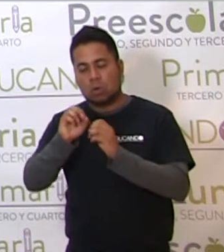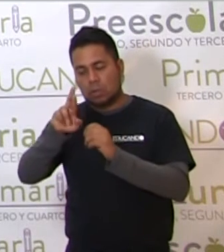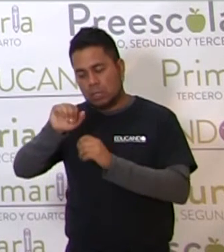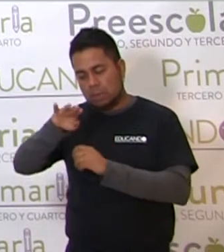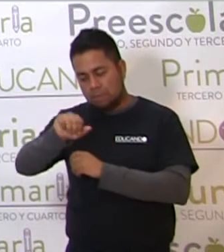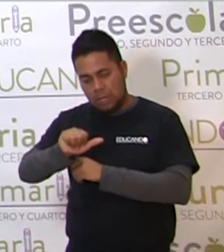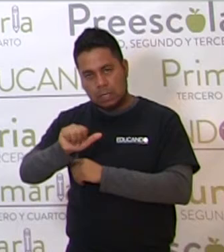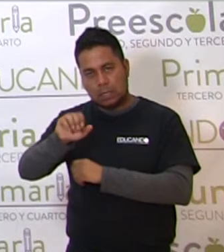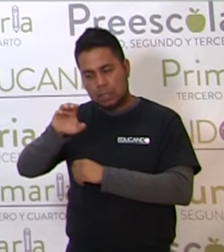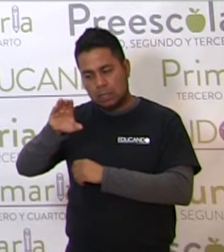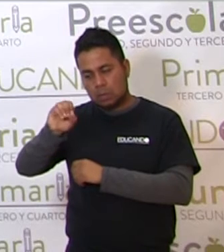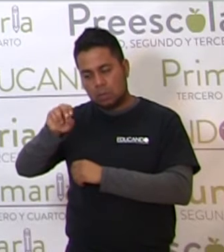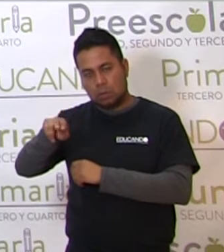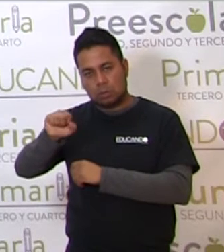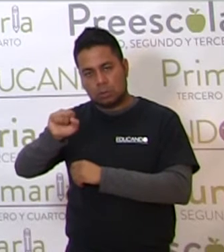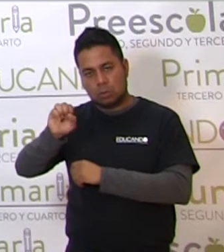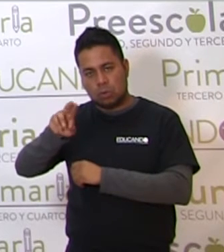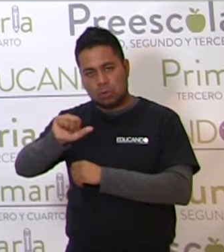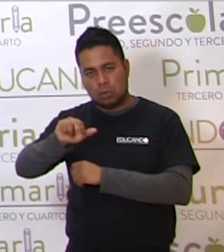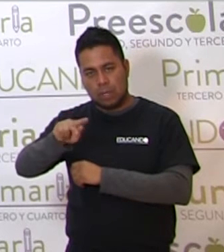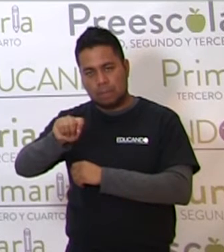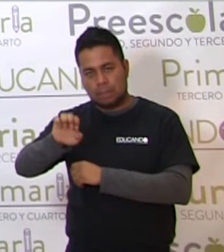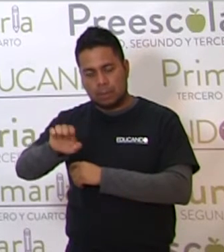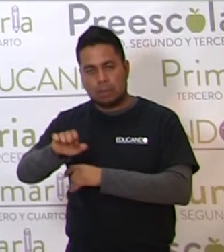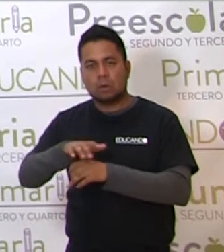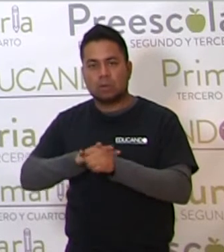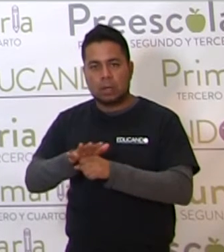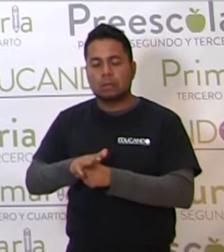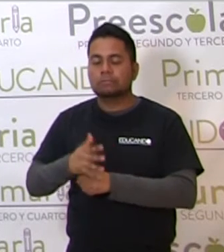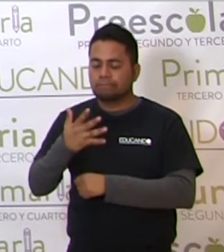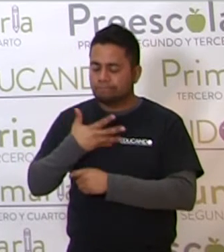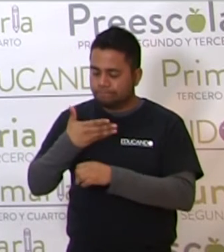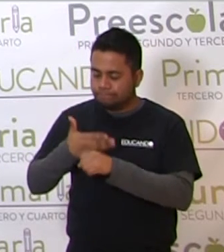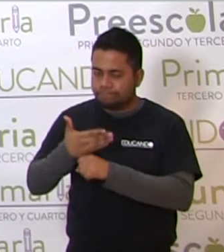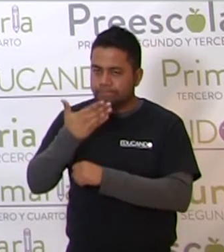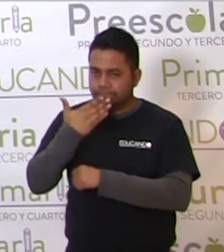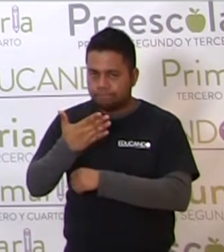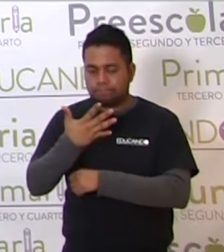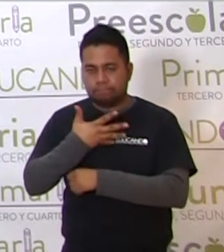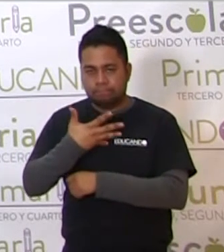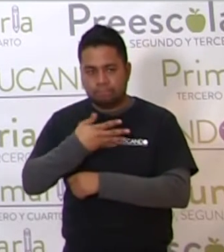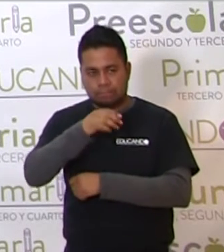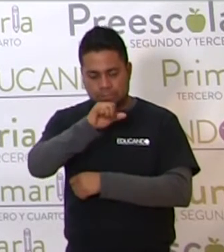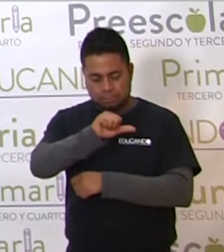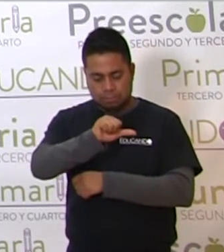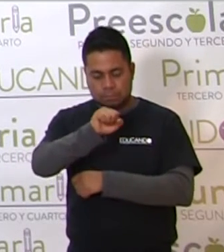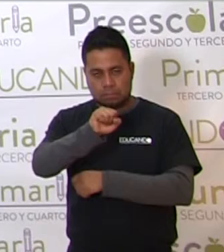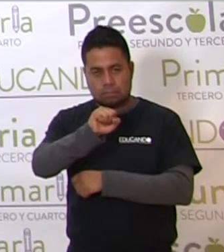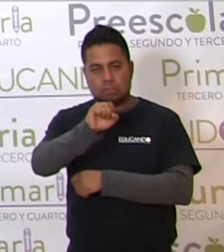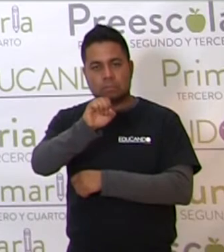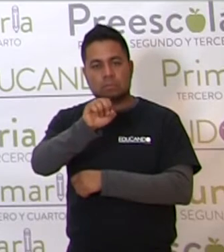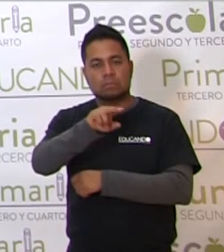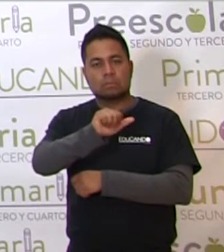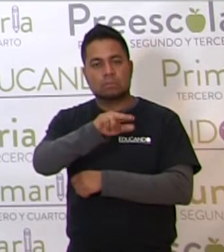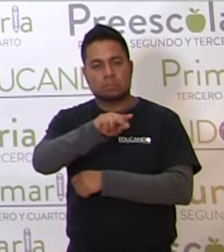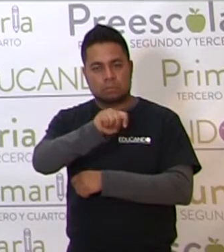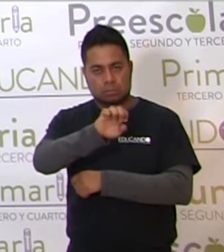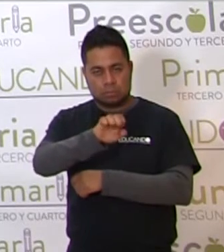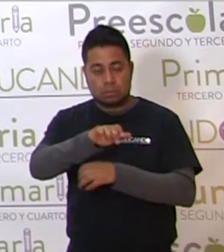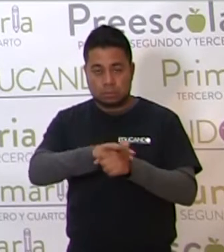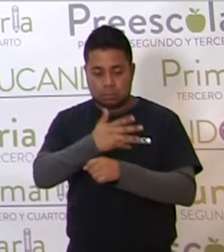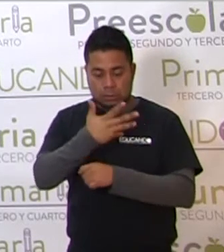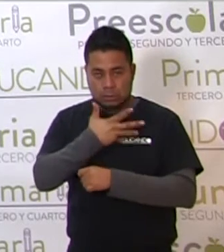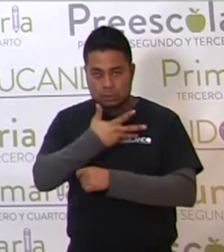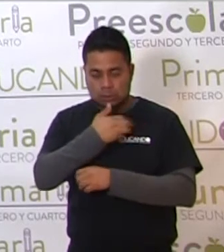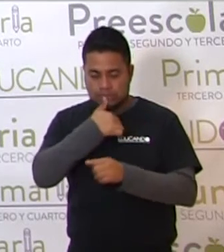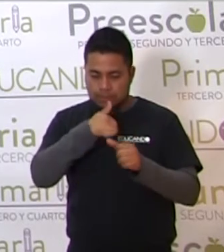consonante muy bien niños y niñas es una rima asonante porque tenemos lo que son las vocales